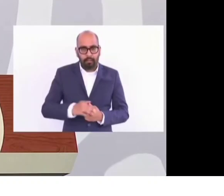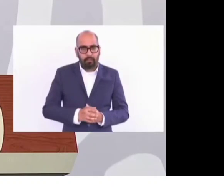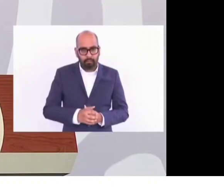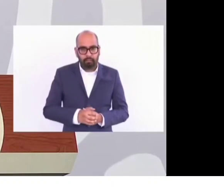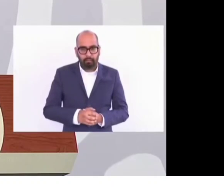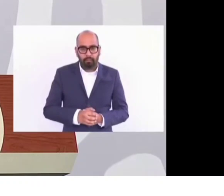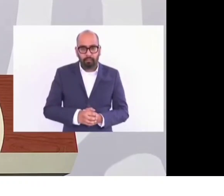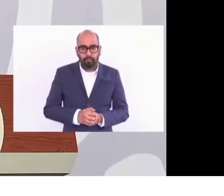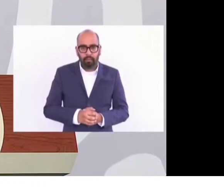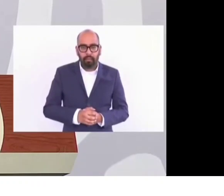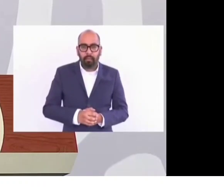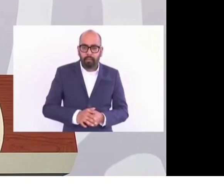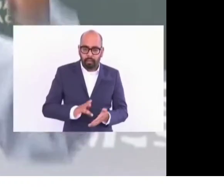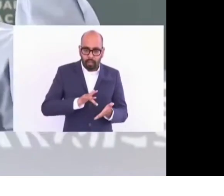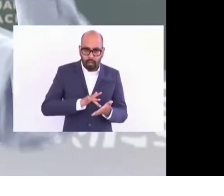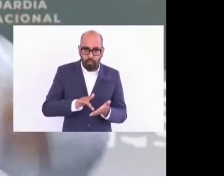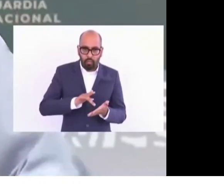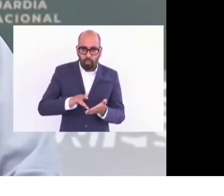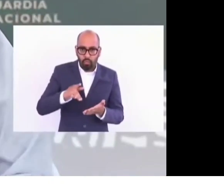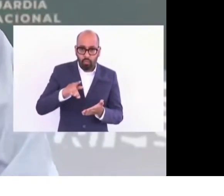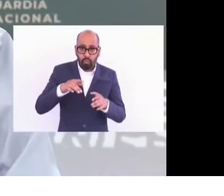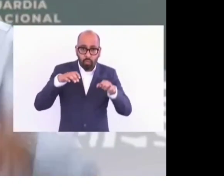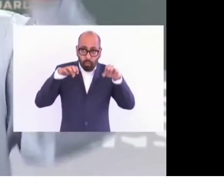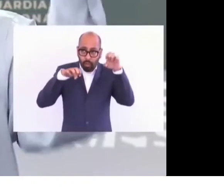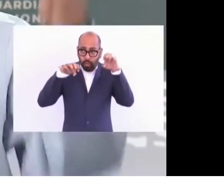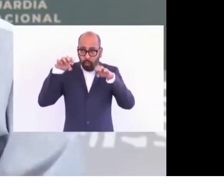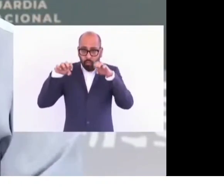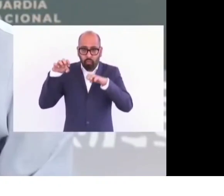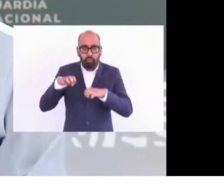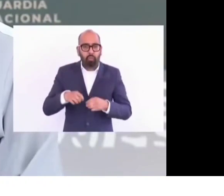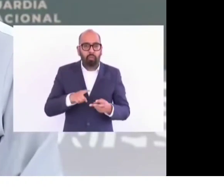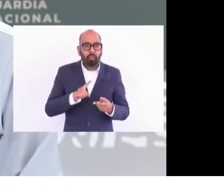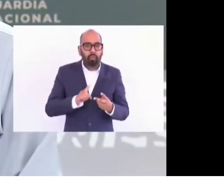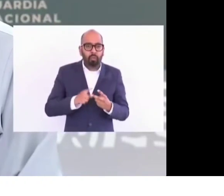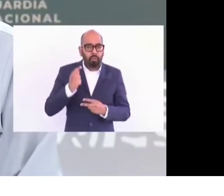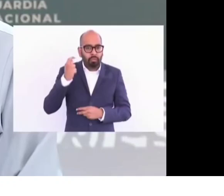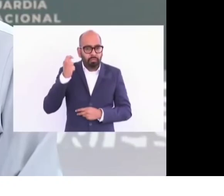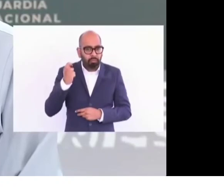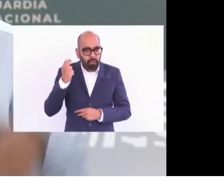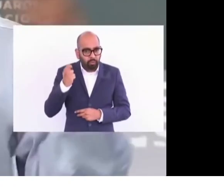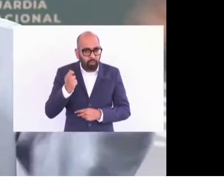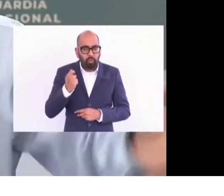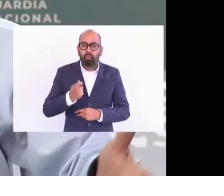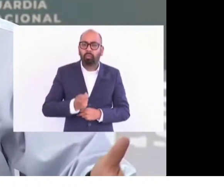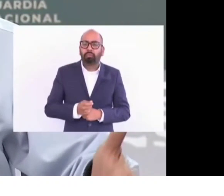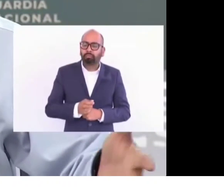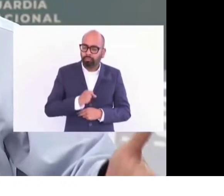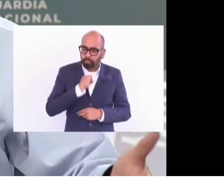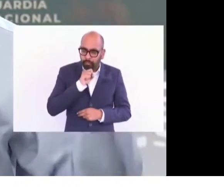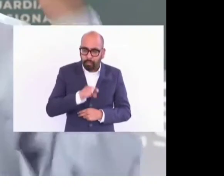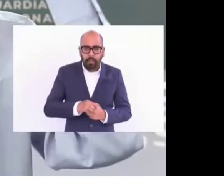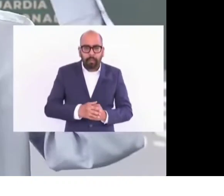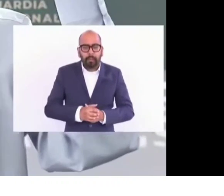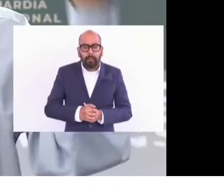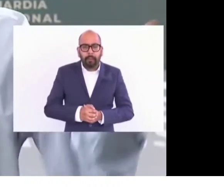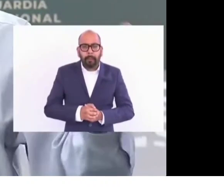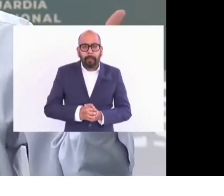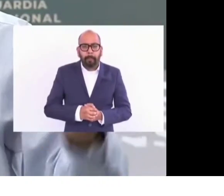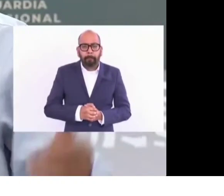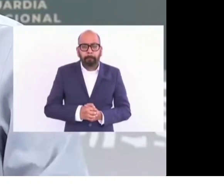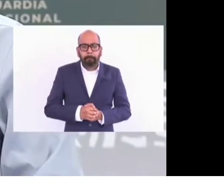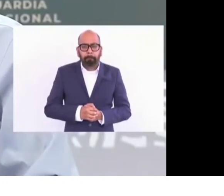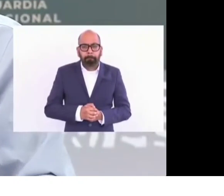Es el apoyo a los adultos mayores, la pensión, para que